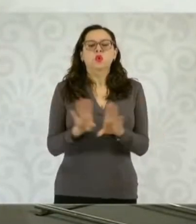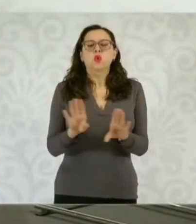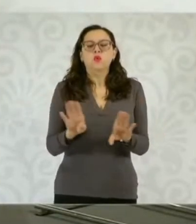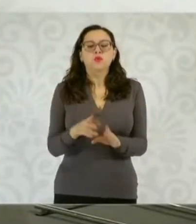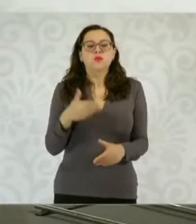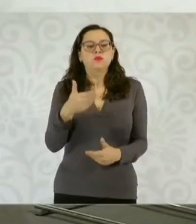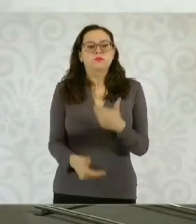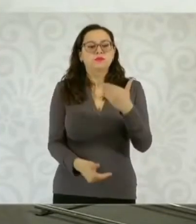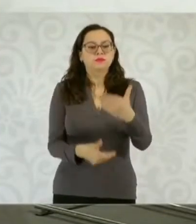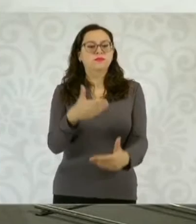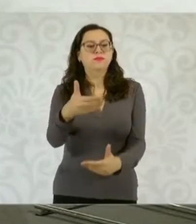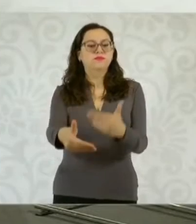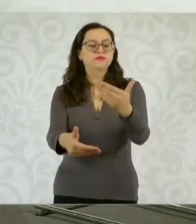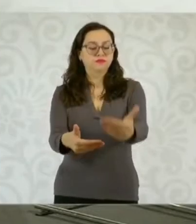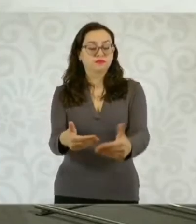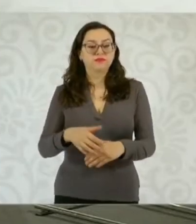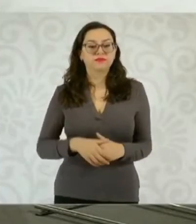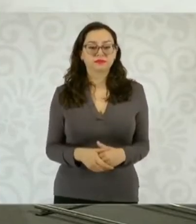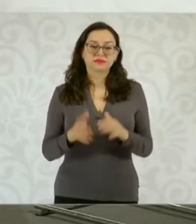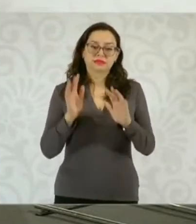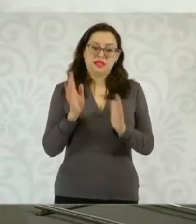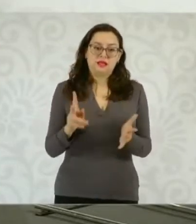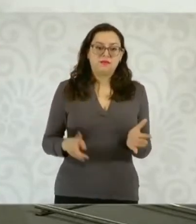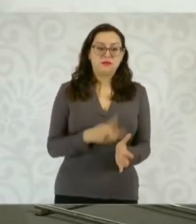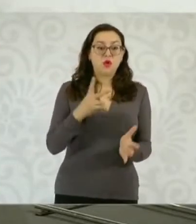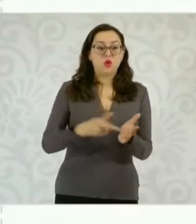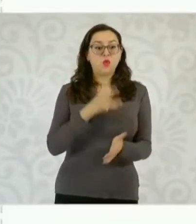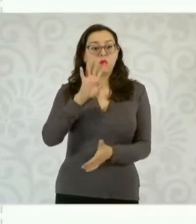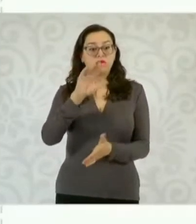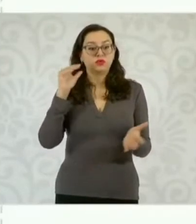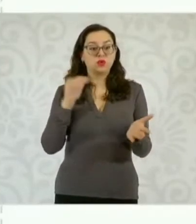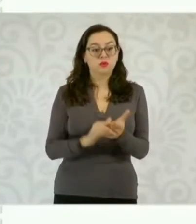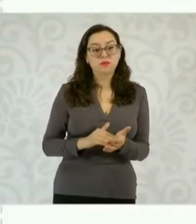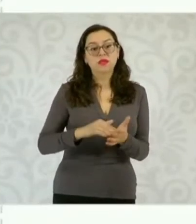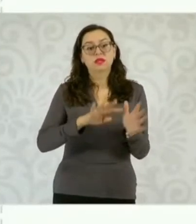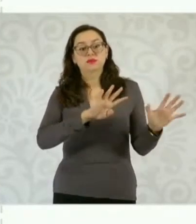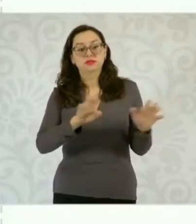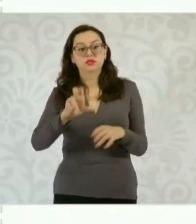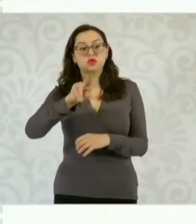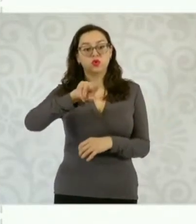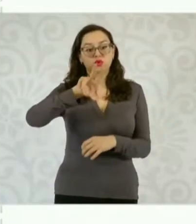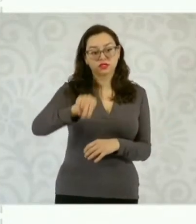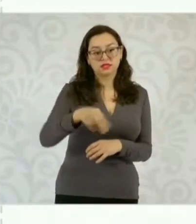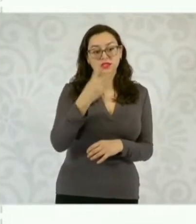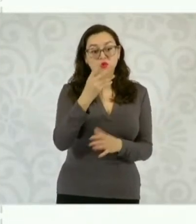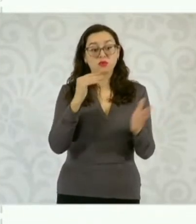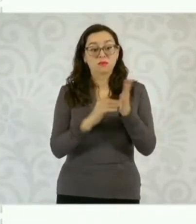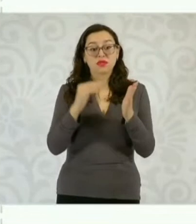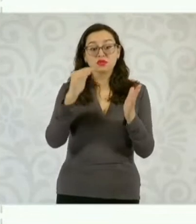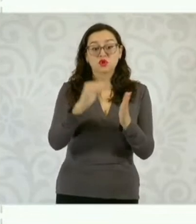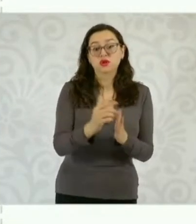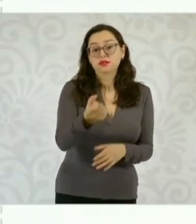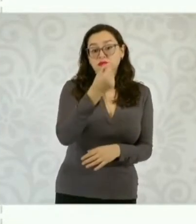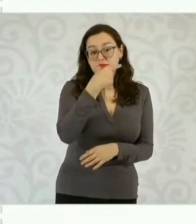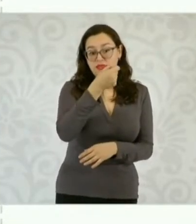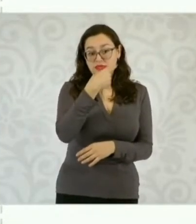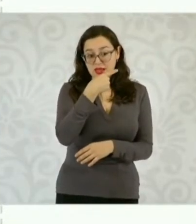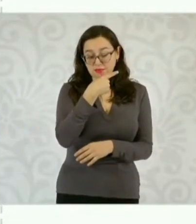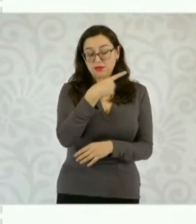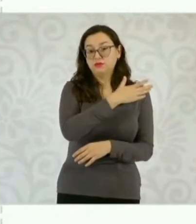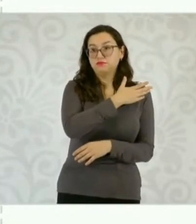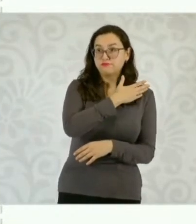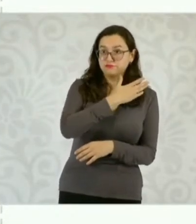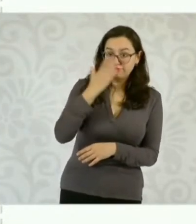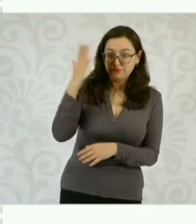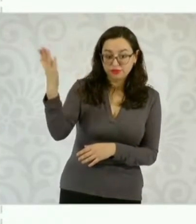medicamentos en sí? Recordarán, lo hemos mencionado varias veces, 4.982 millones de piezas que se solicitaron por el